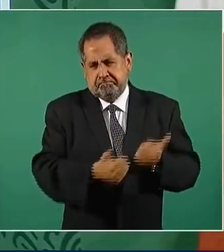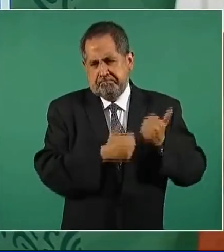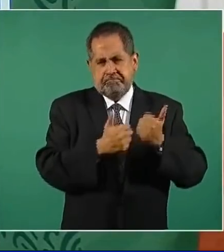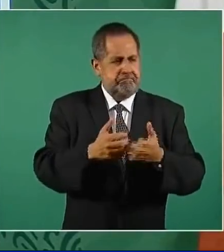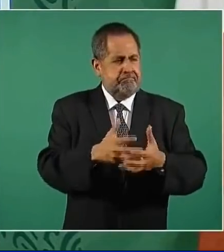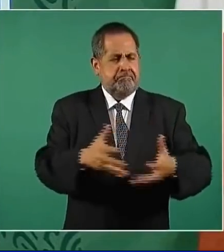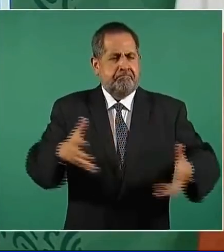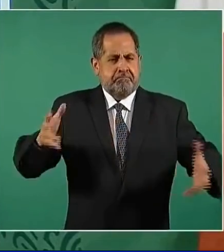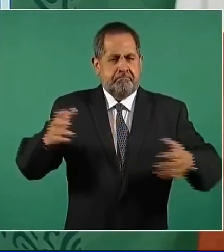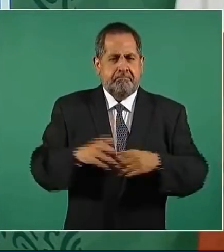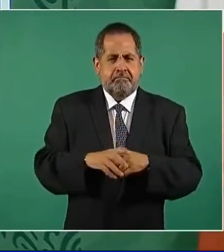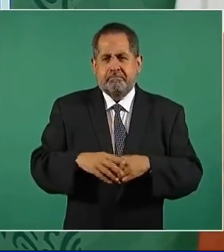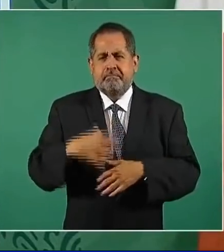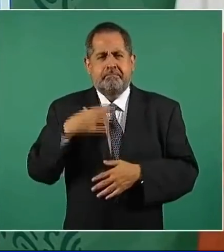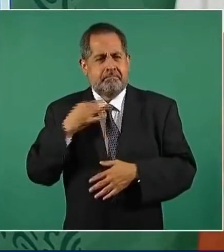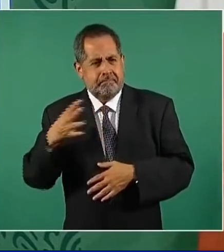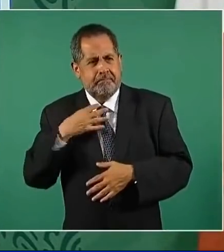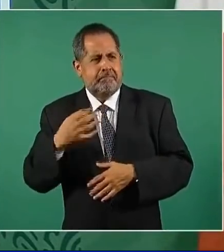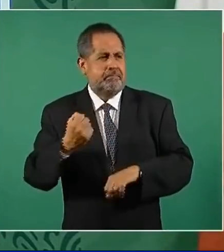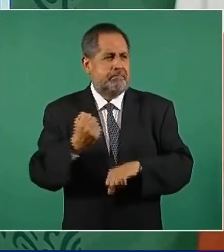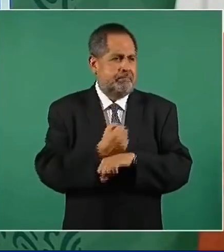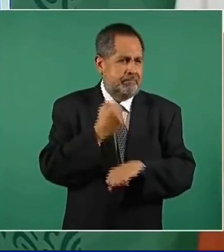telas zapatos